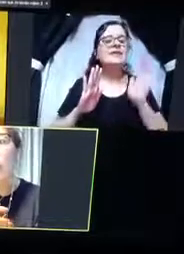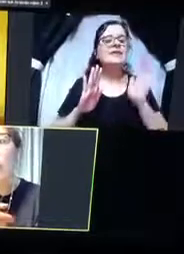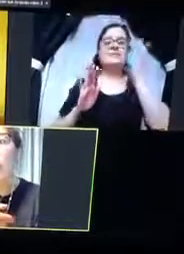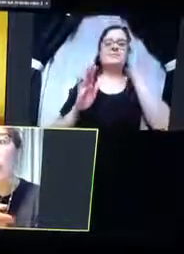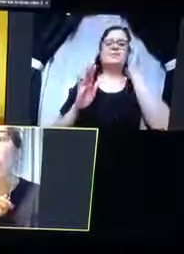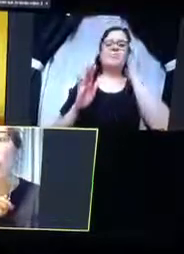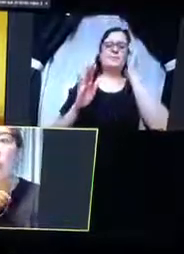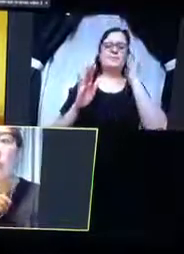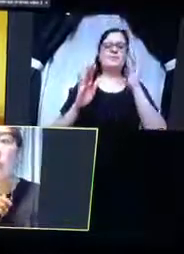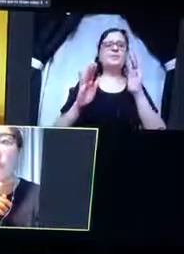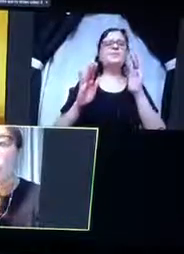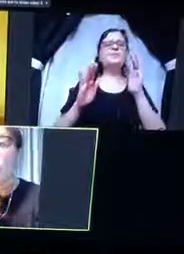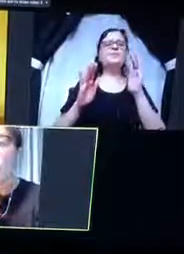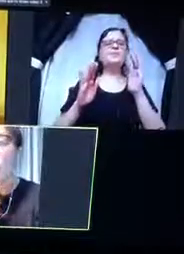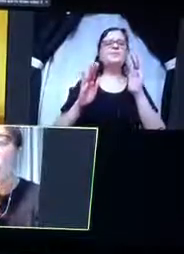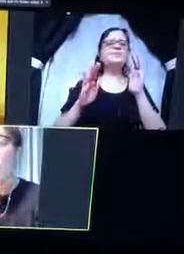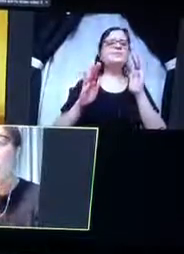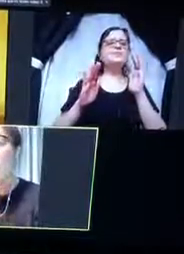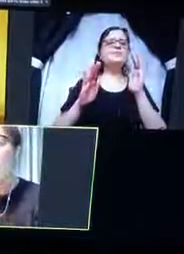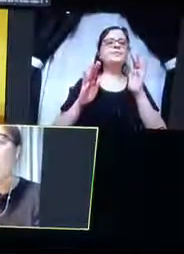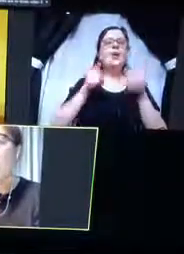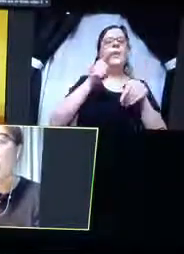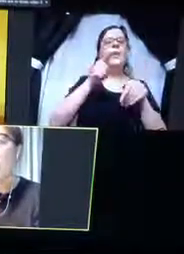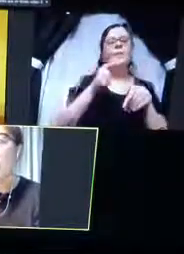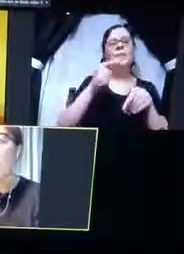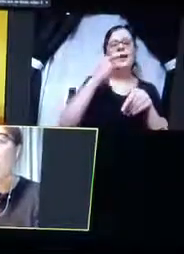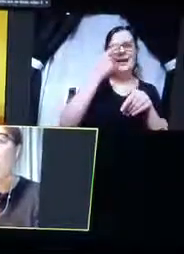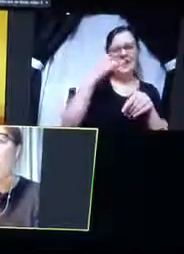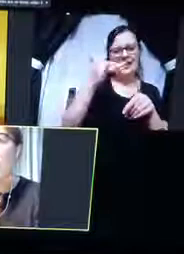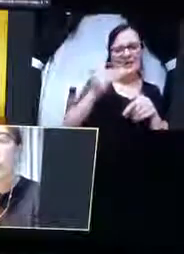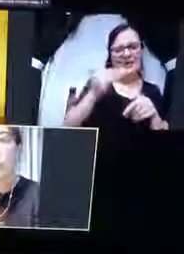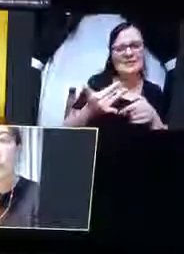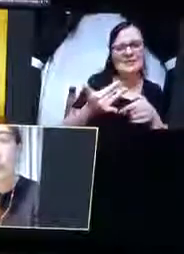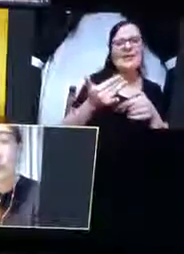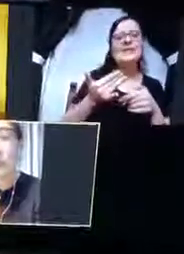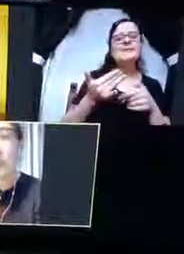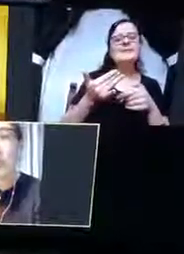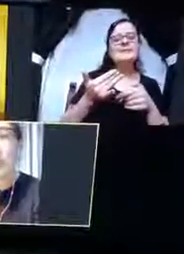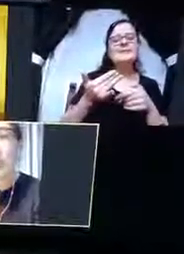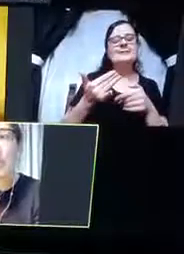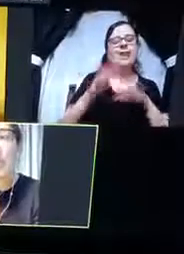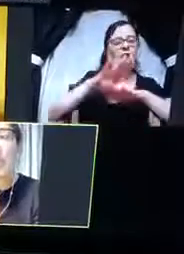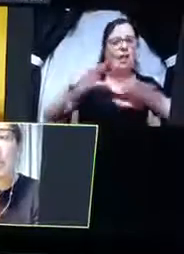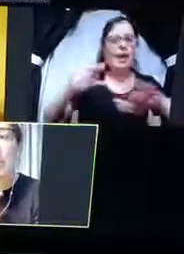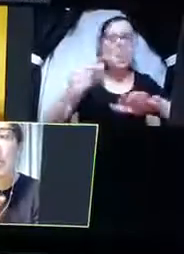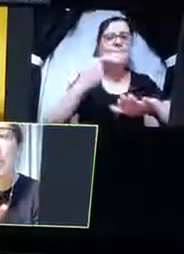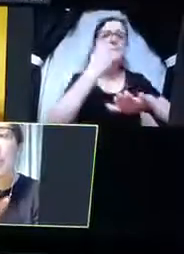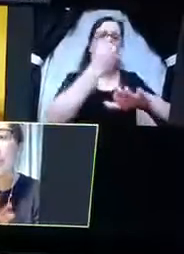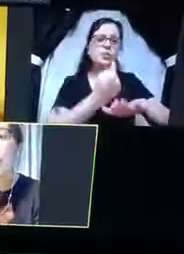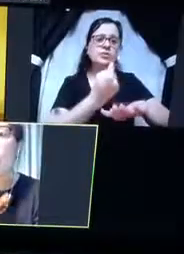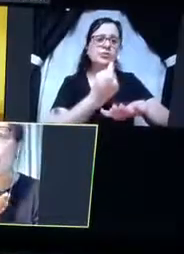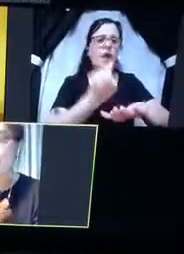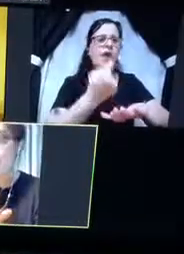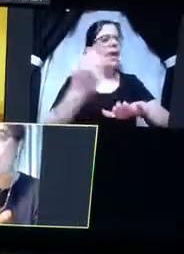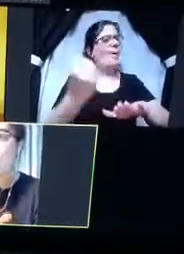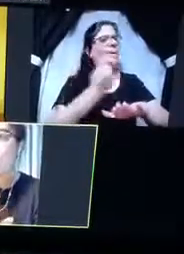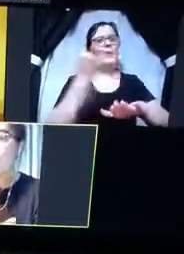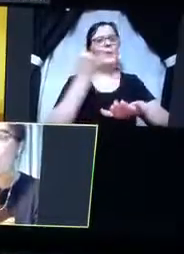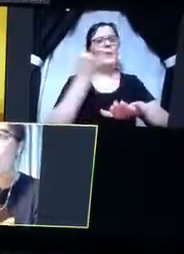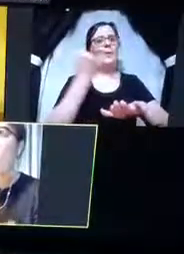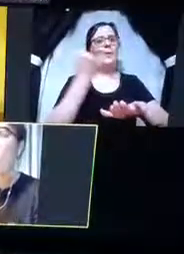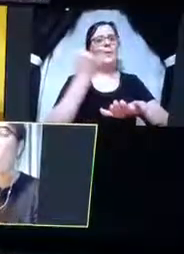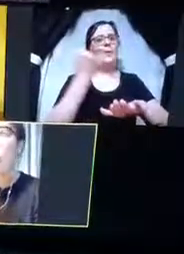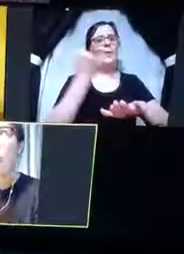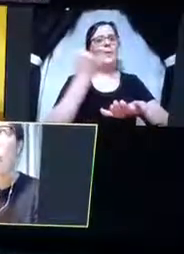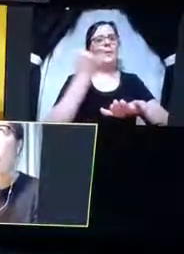Depende. Vos sabés que Georgie, lo que decís vos es muy interesante, esto de que ellos también pregunten, porque pasa muchísimo, y esto pasa